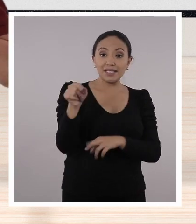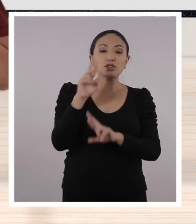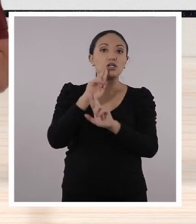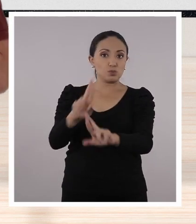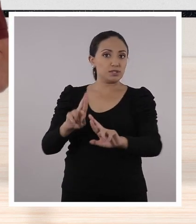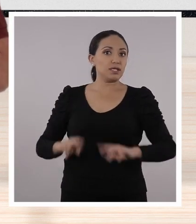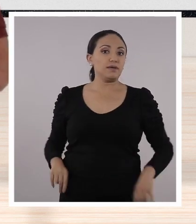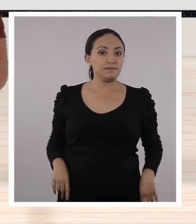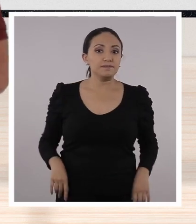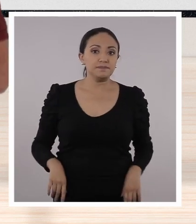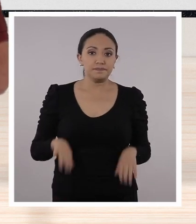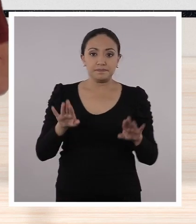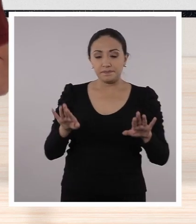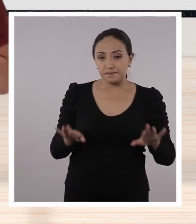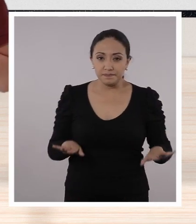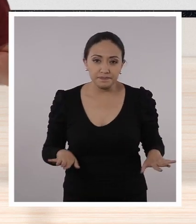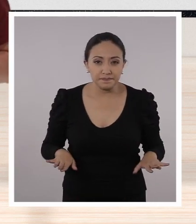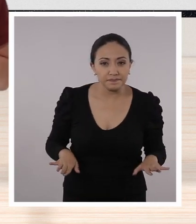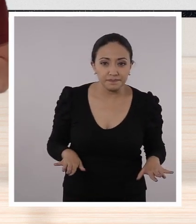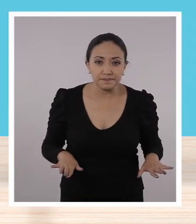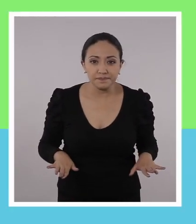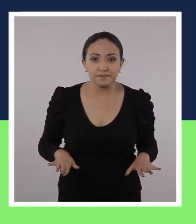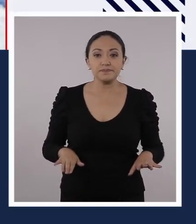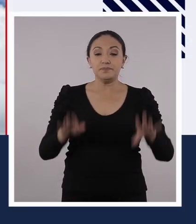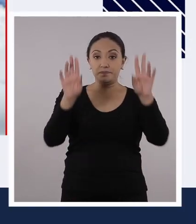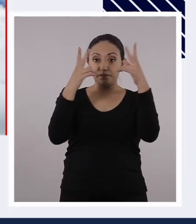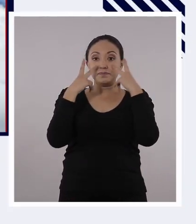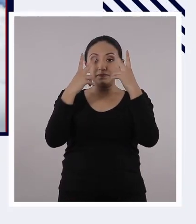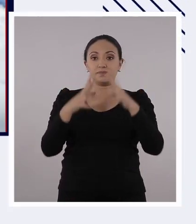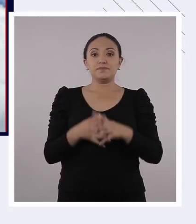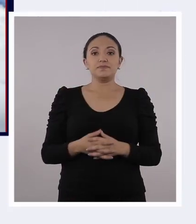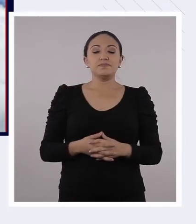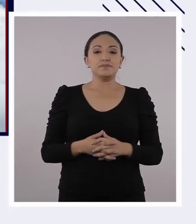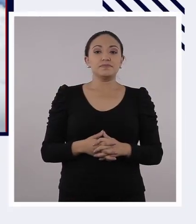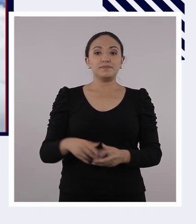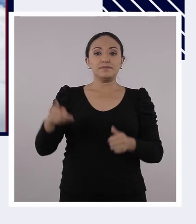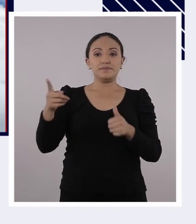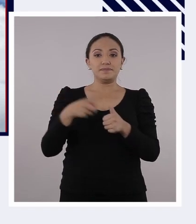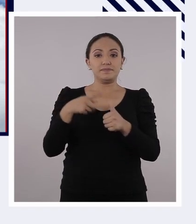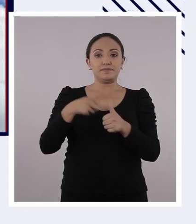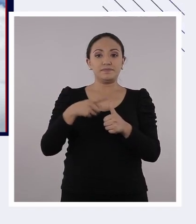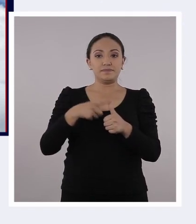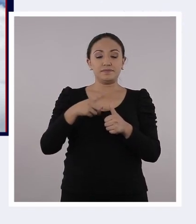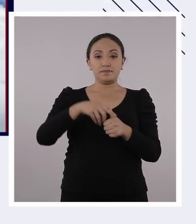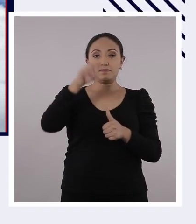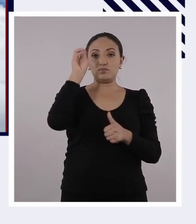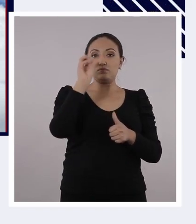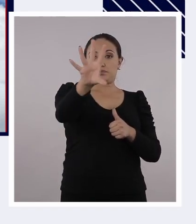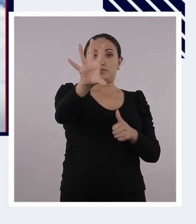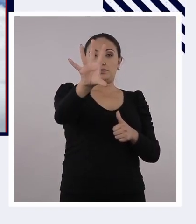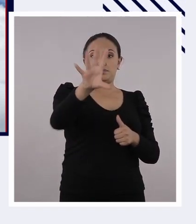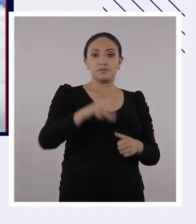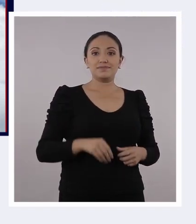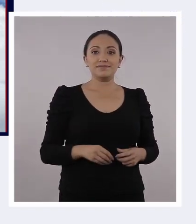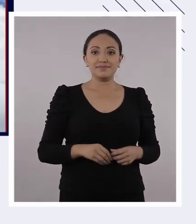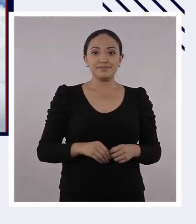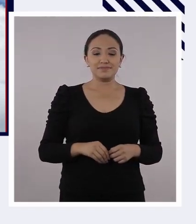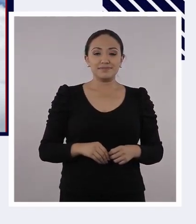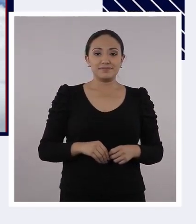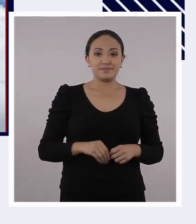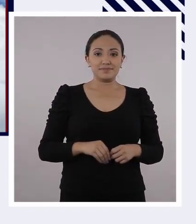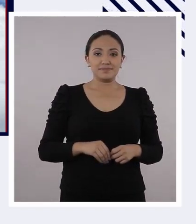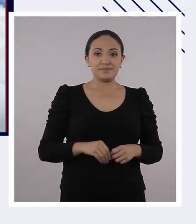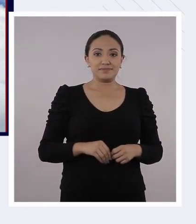En eso consiste el reto, ¿está claro entonces? Dele, profe, Muy bien, comencemos. vamos. la primera imagen en este momento en sus